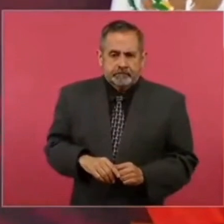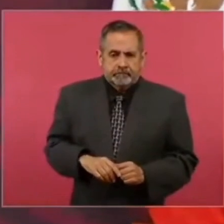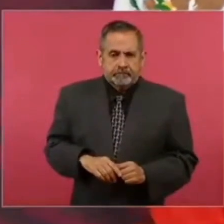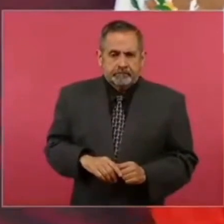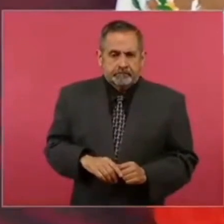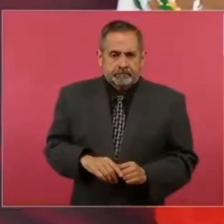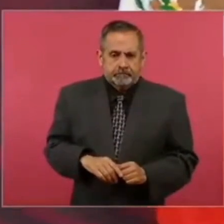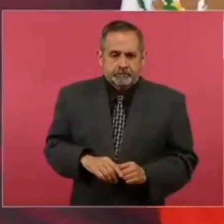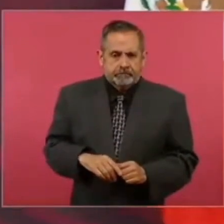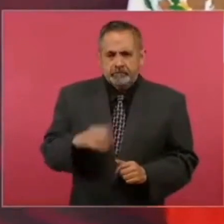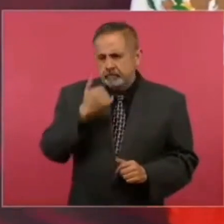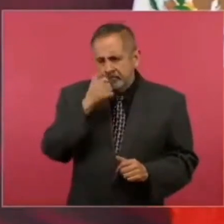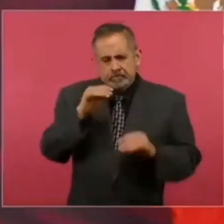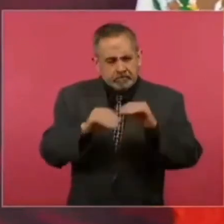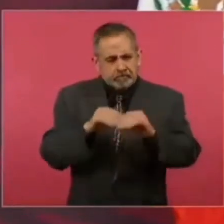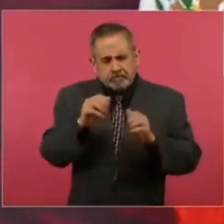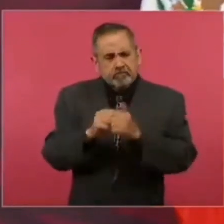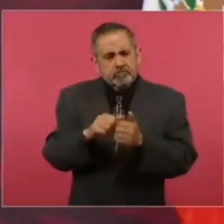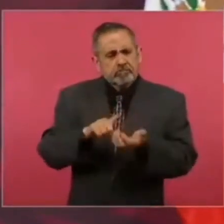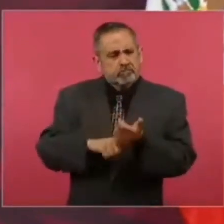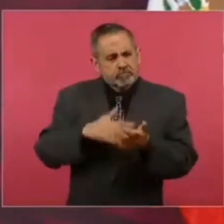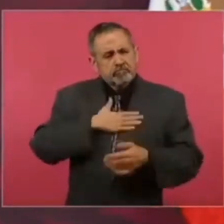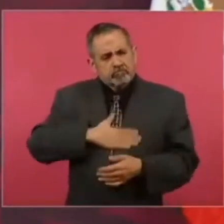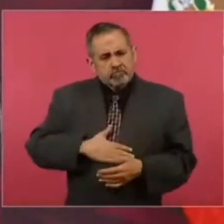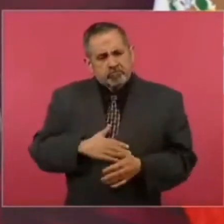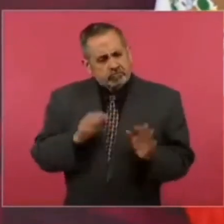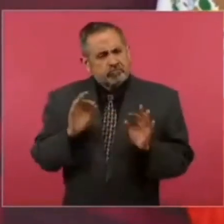y se está haciendo justicia.